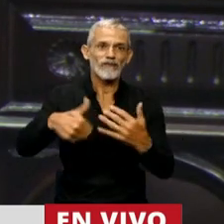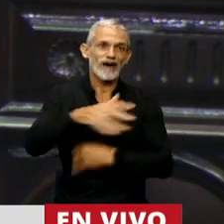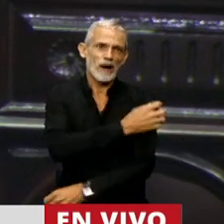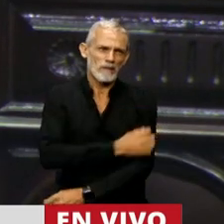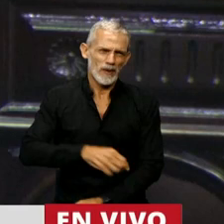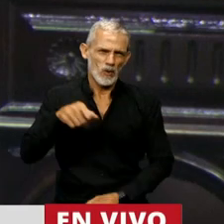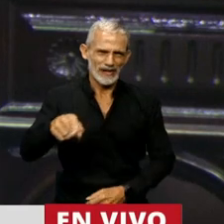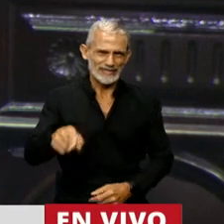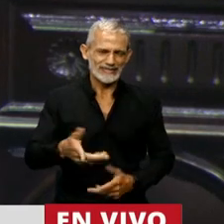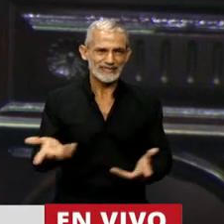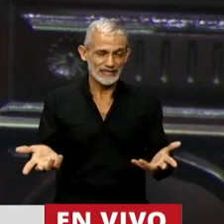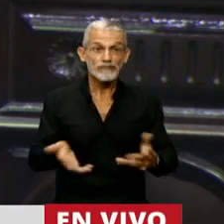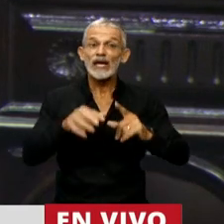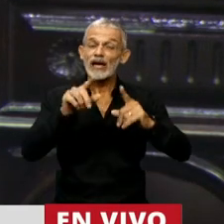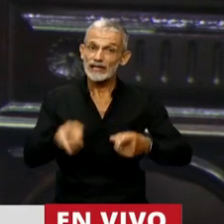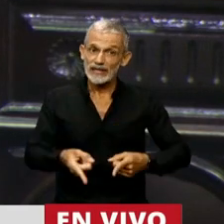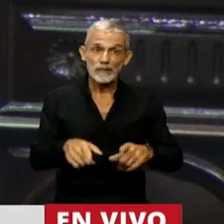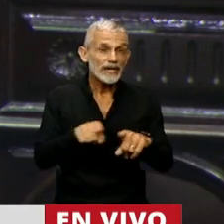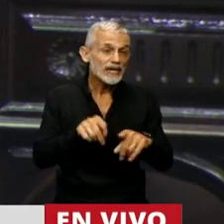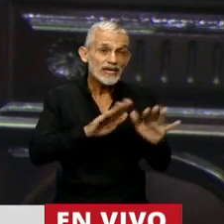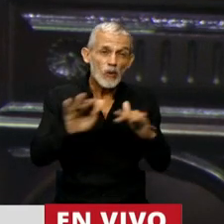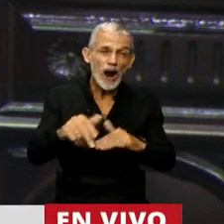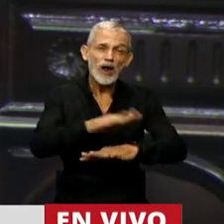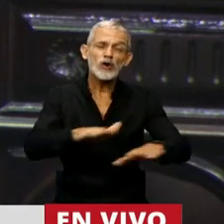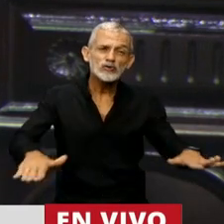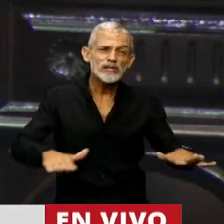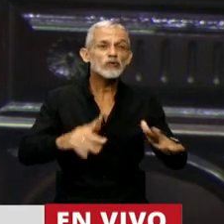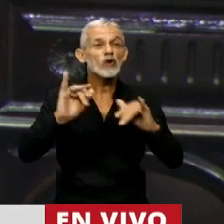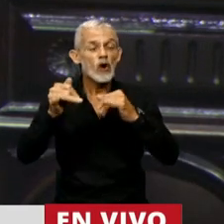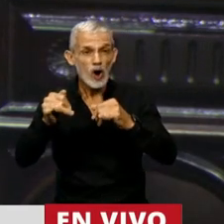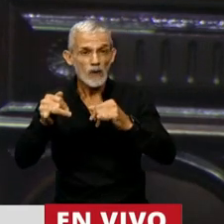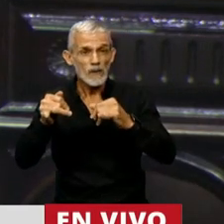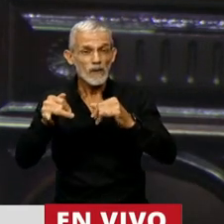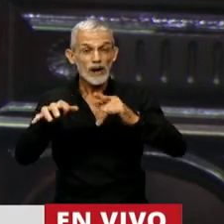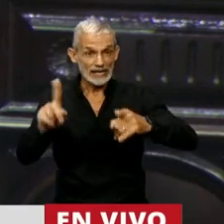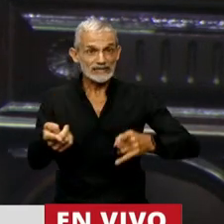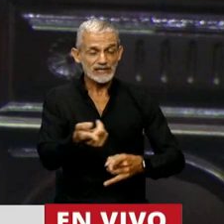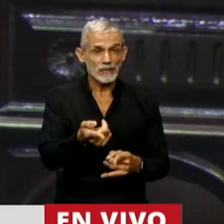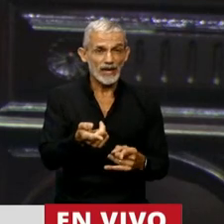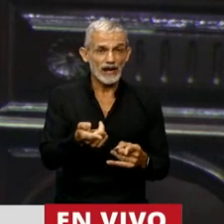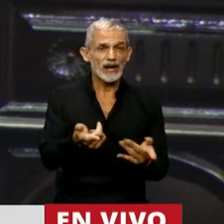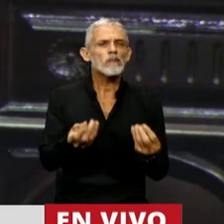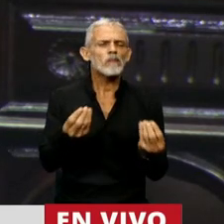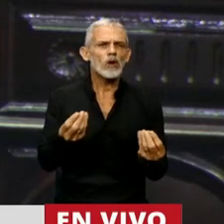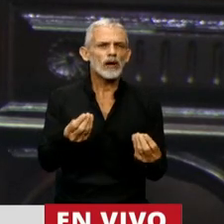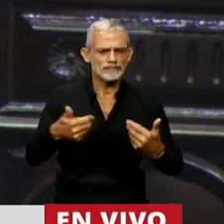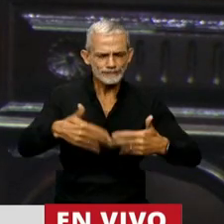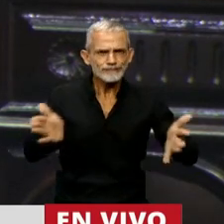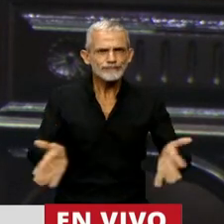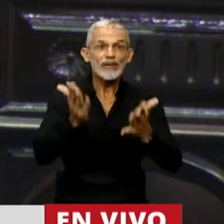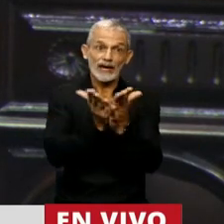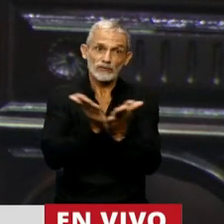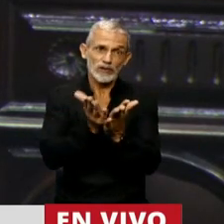pobreza. Como también lo están haciendo con los chicos y jóvenes, a quienes no les permiten